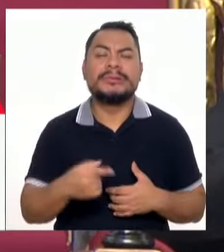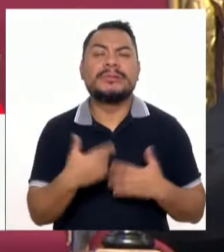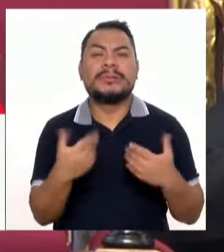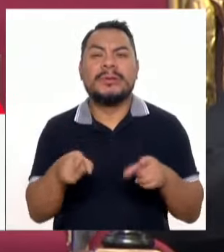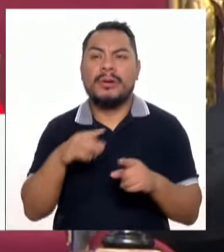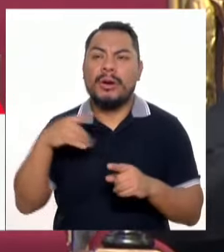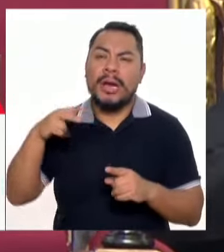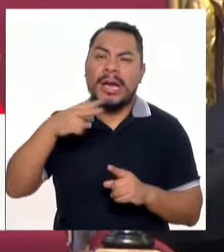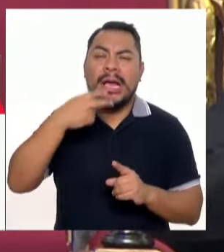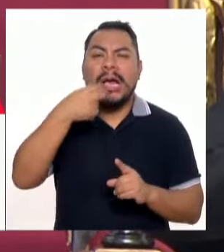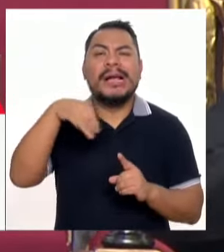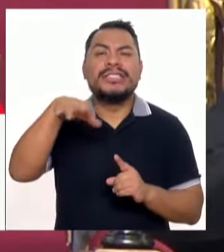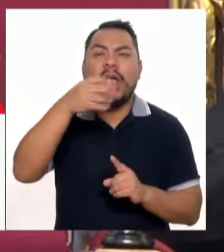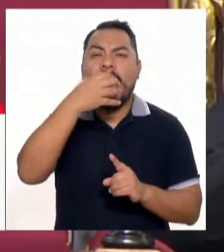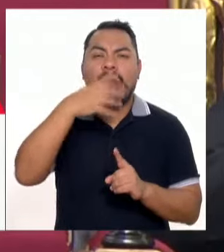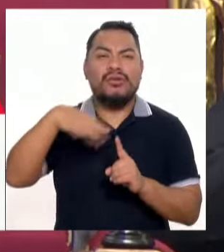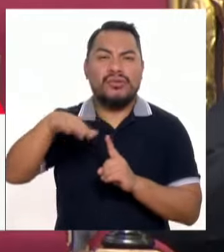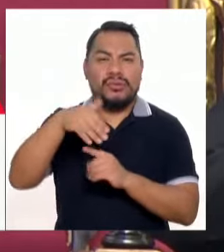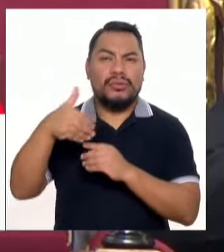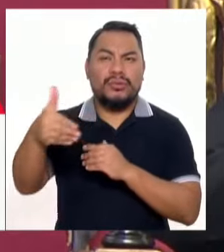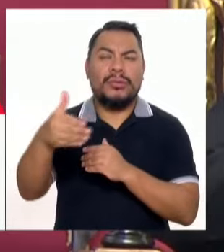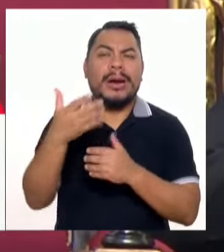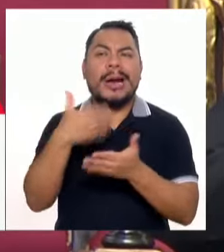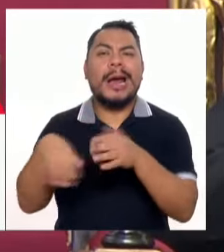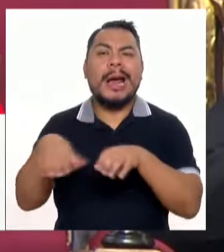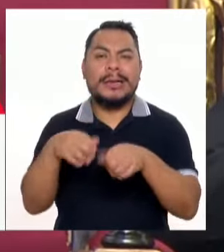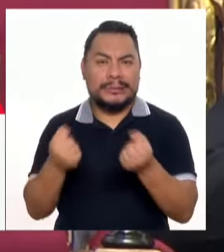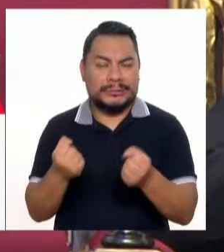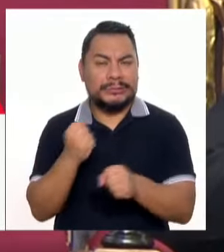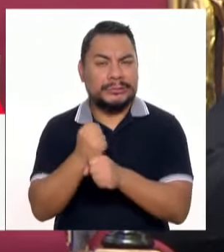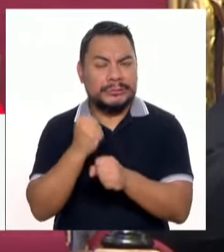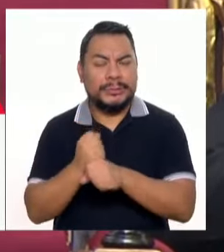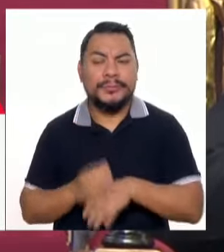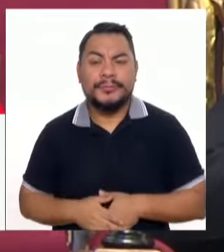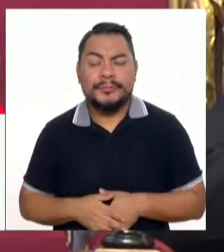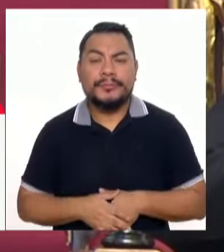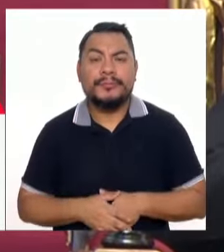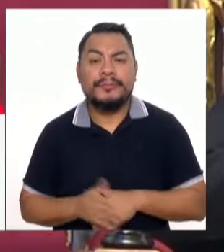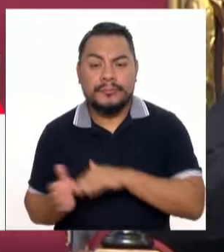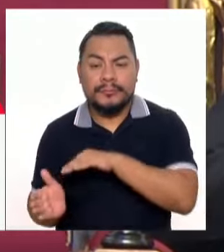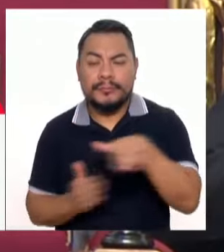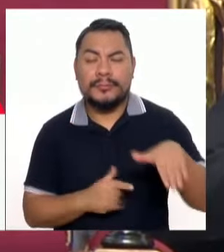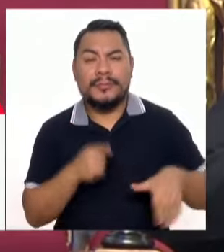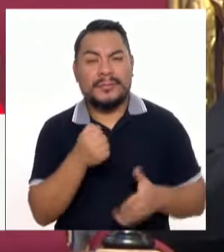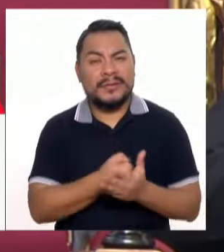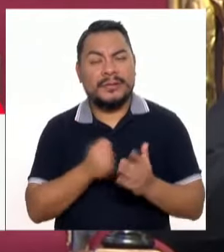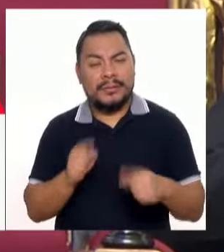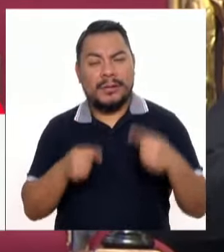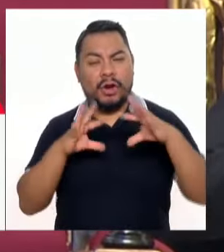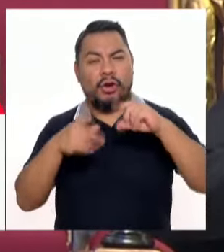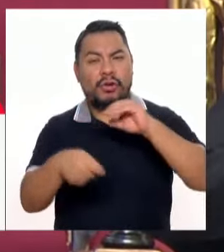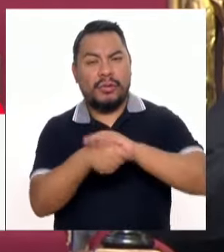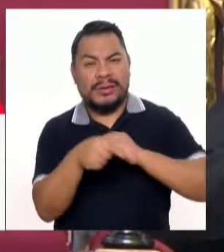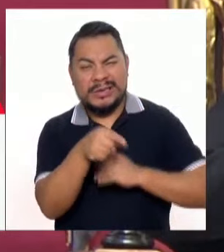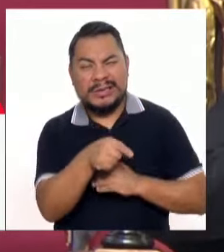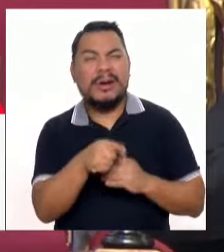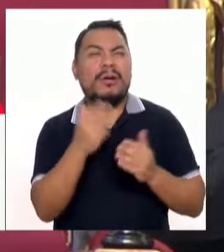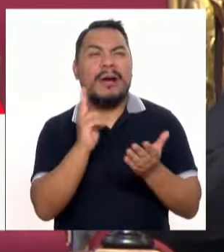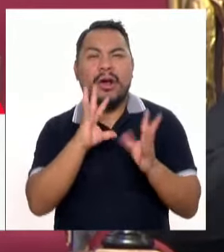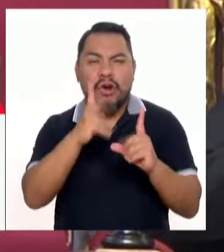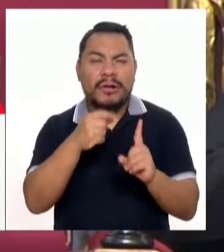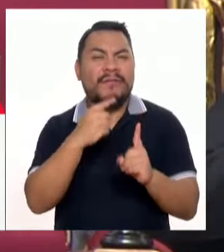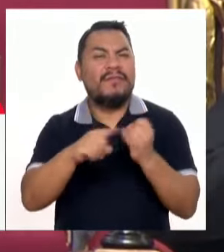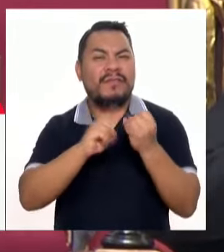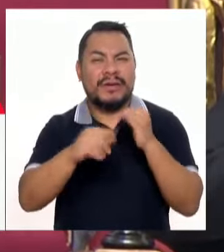del Niño global. En materia de lucha contra la delincuencia, pretendemos aprobar más de